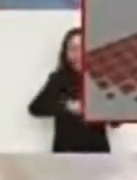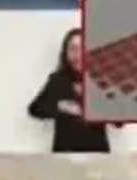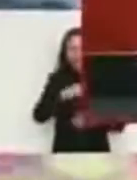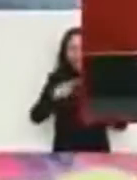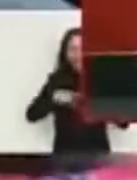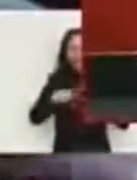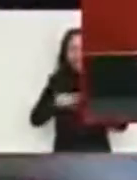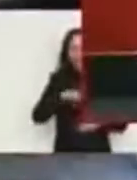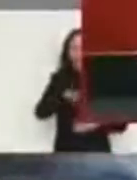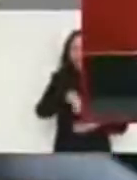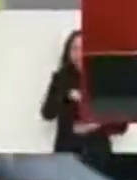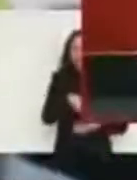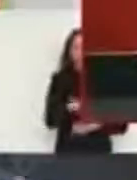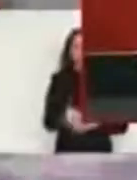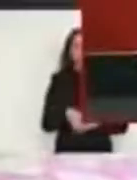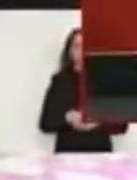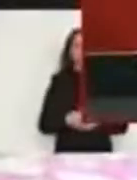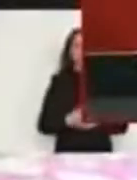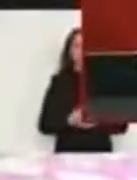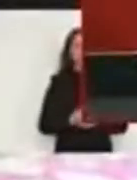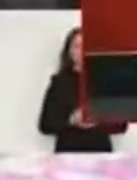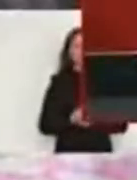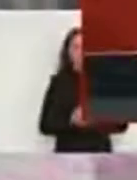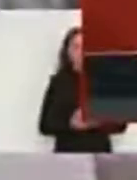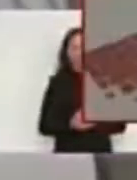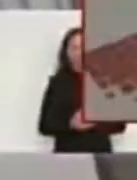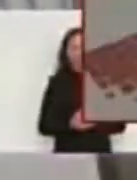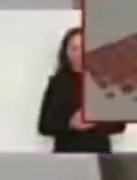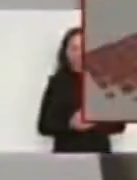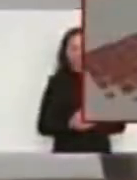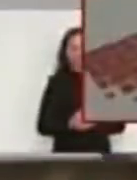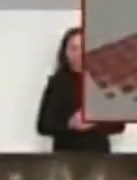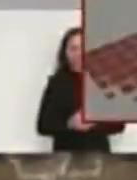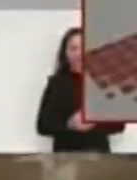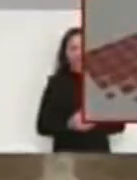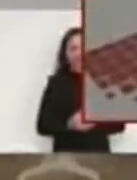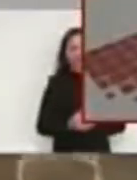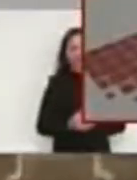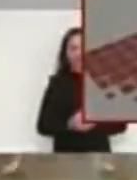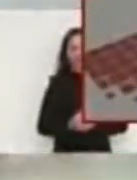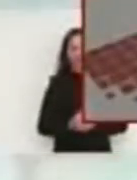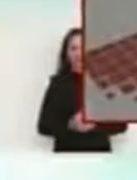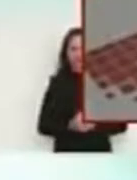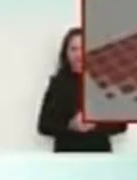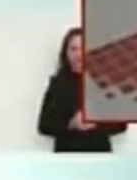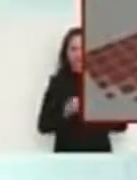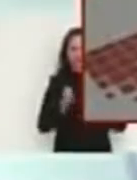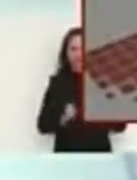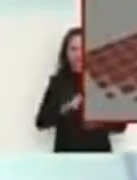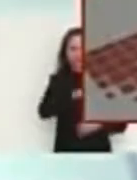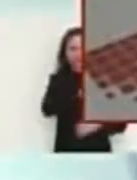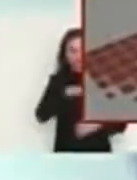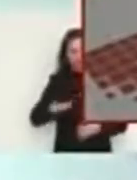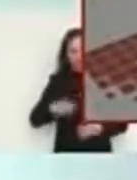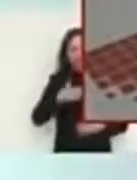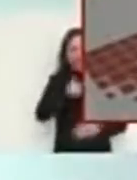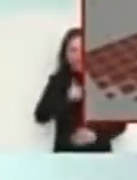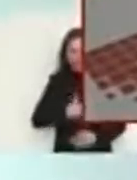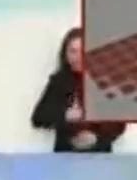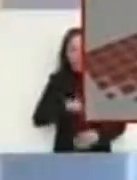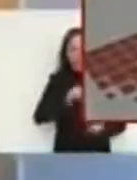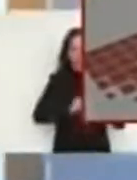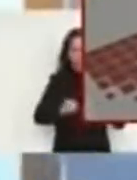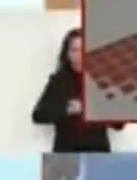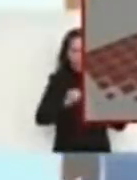más edificios en las ciudades intermedias. Hoy es una política que, pues, no solamente nos imaginamos desde